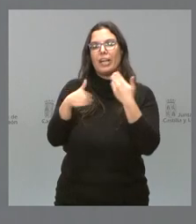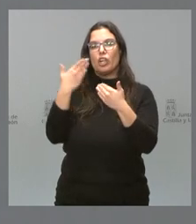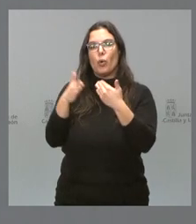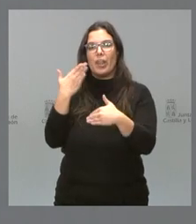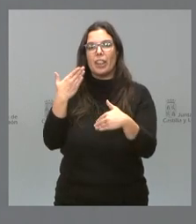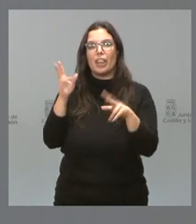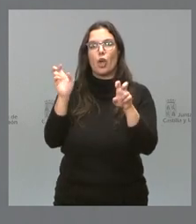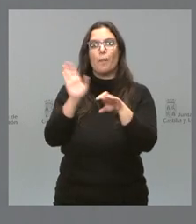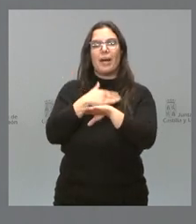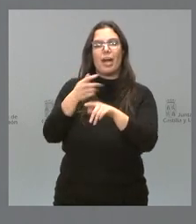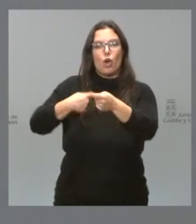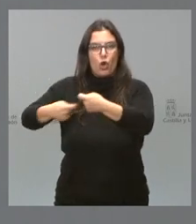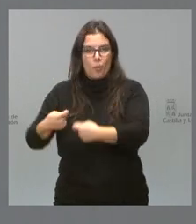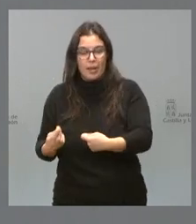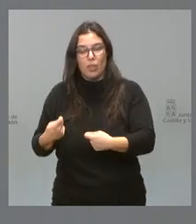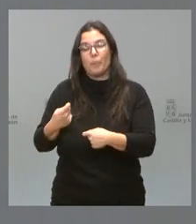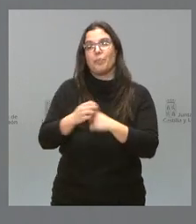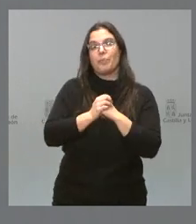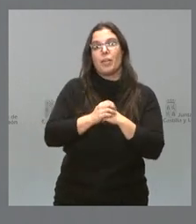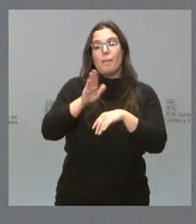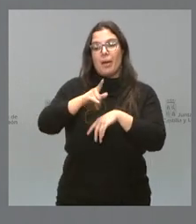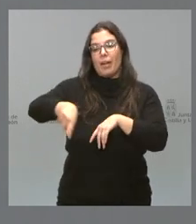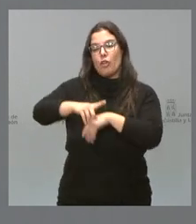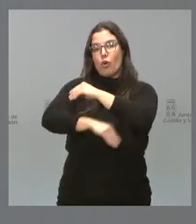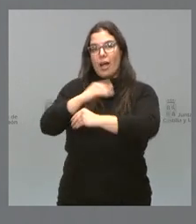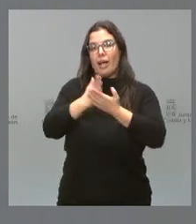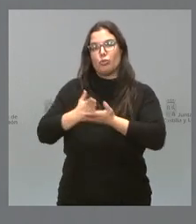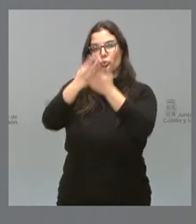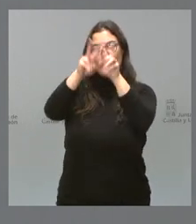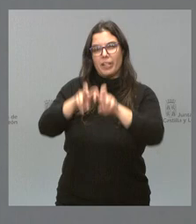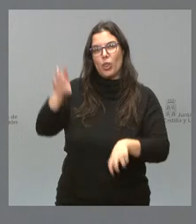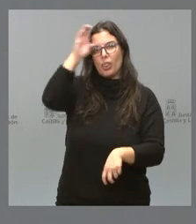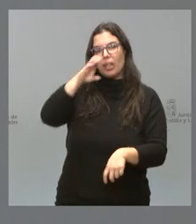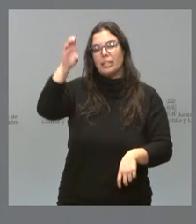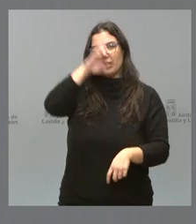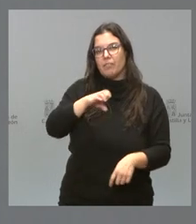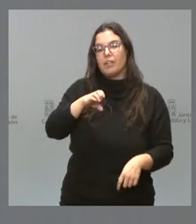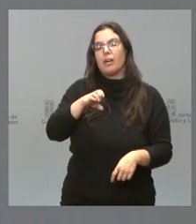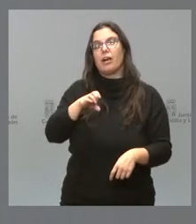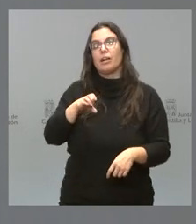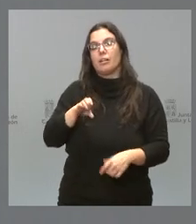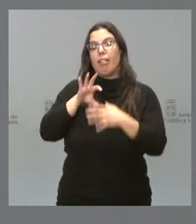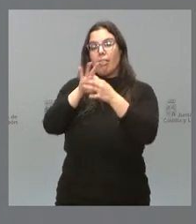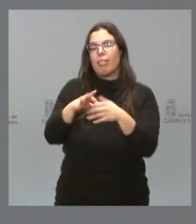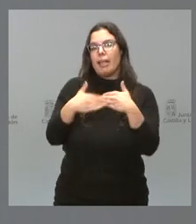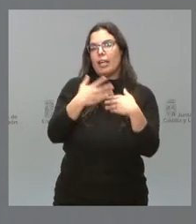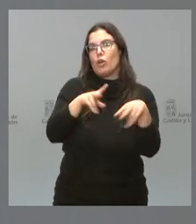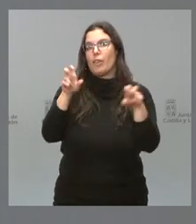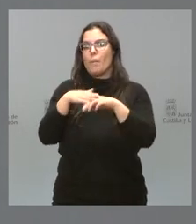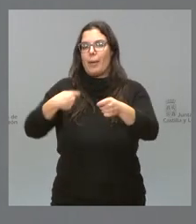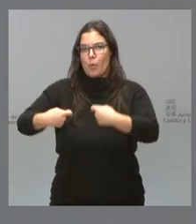con el objeto de realizar un estudio y una investigación científica acerca de la innovación para el